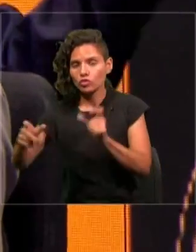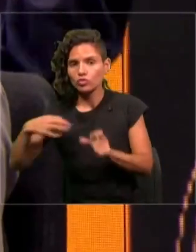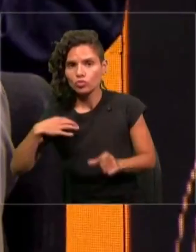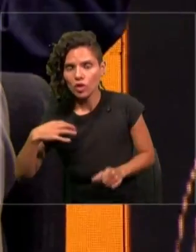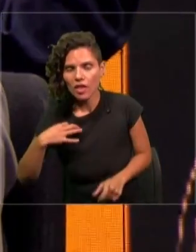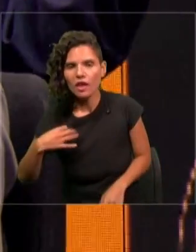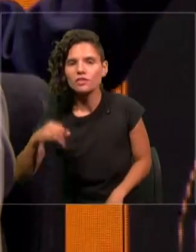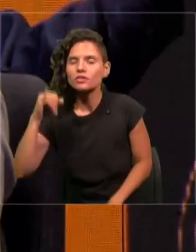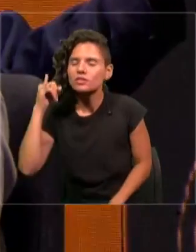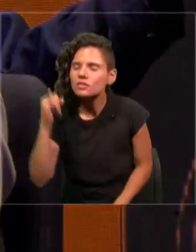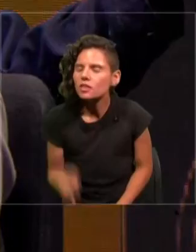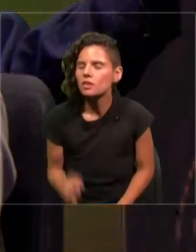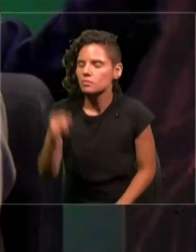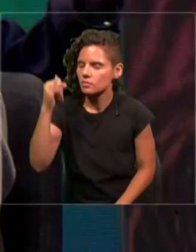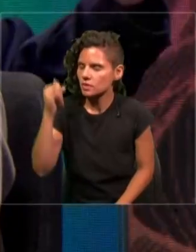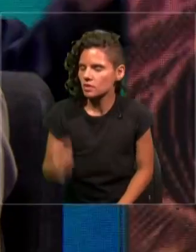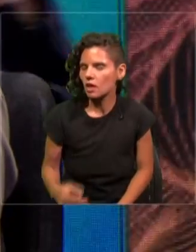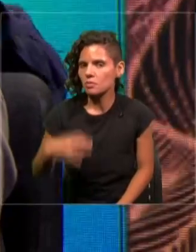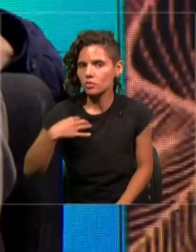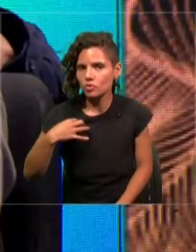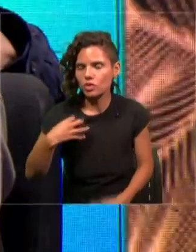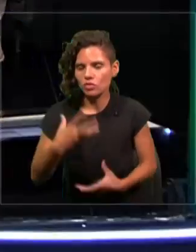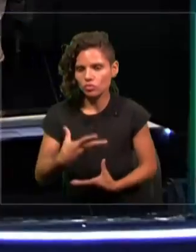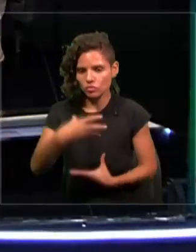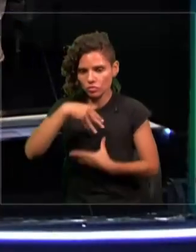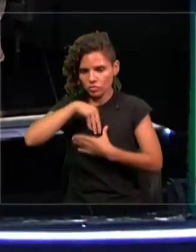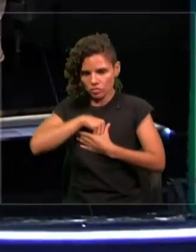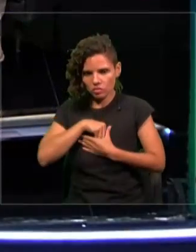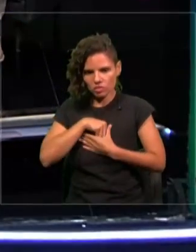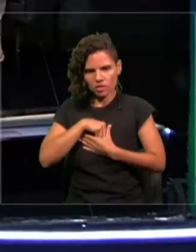siempre, inherentemente, la soberanía.